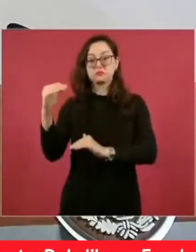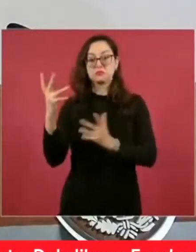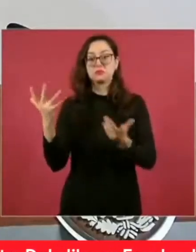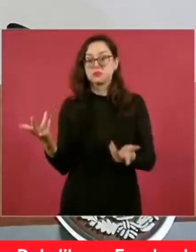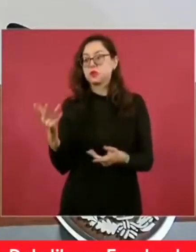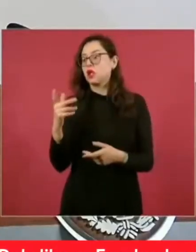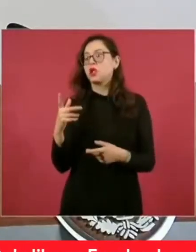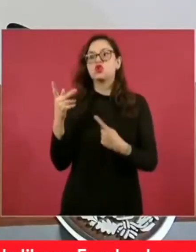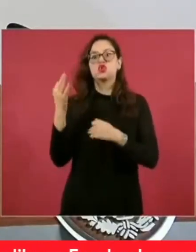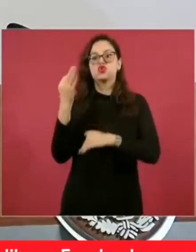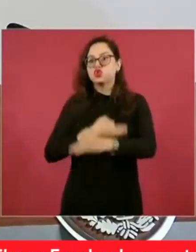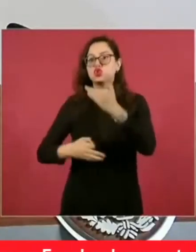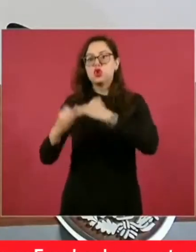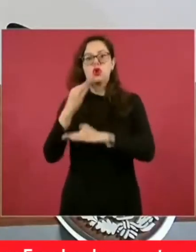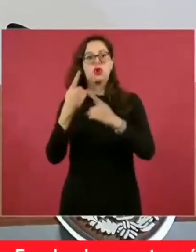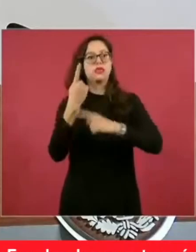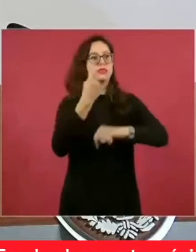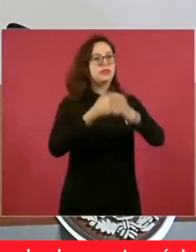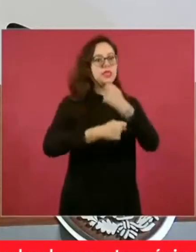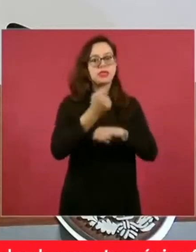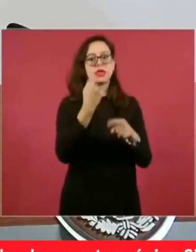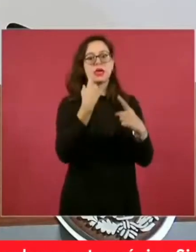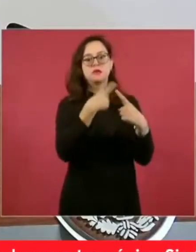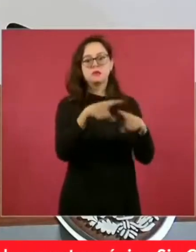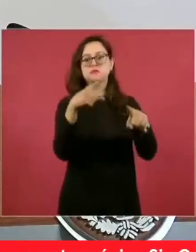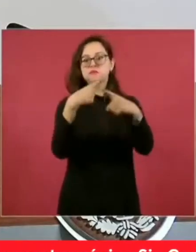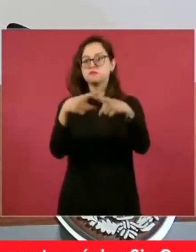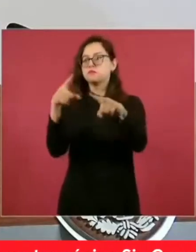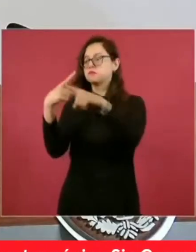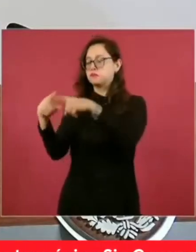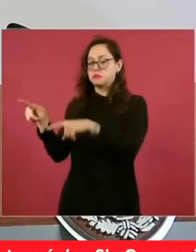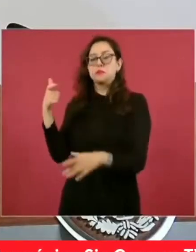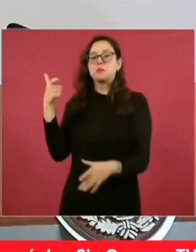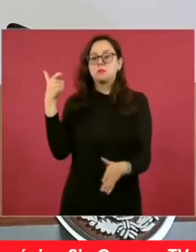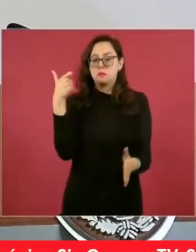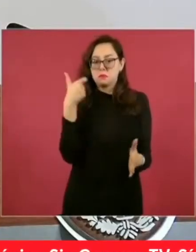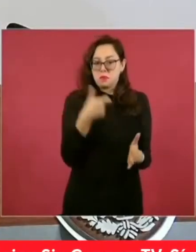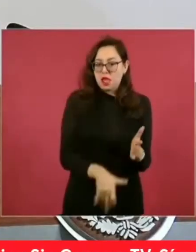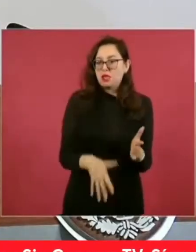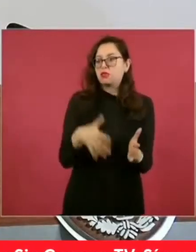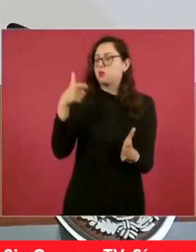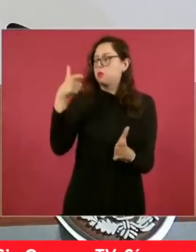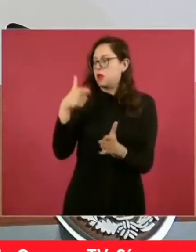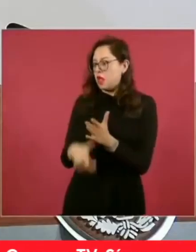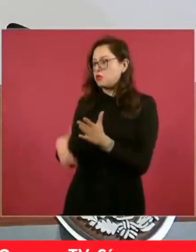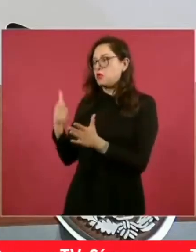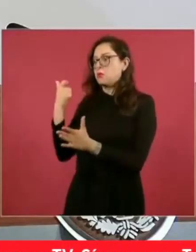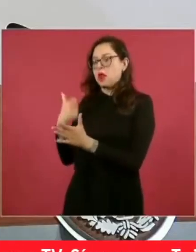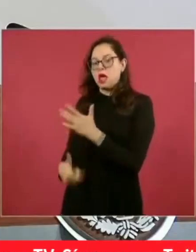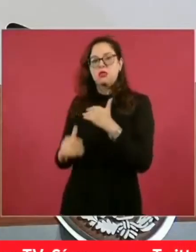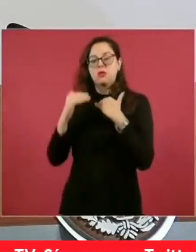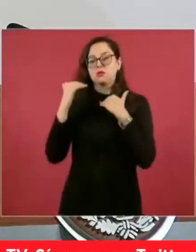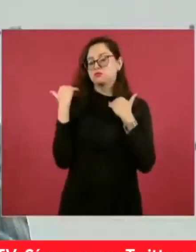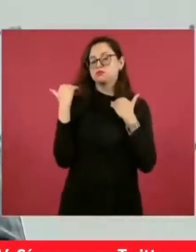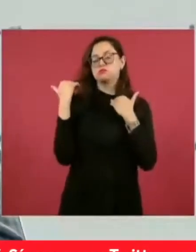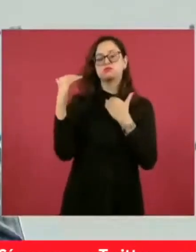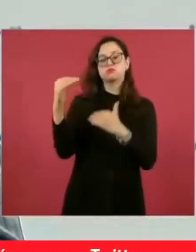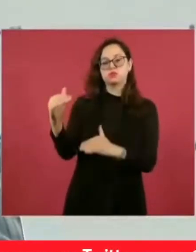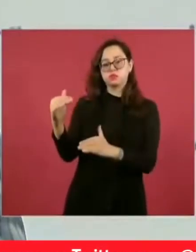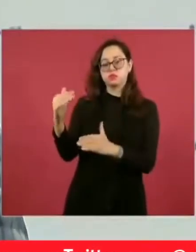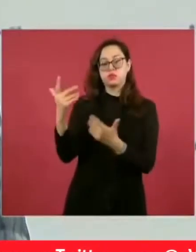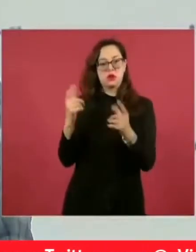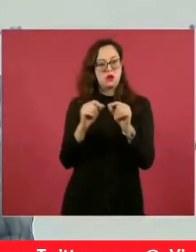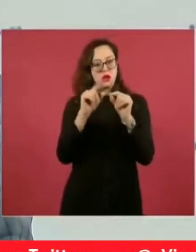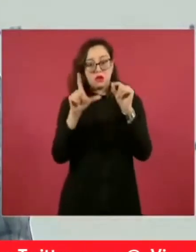muy importante de establecimientos que están dentro de esos rangos. Subrayo, y perdón la insistencia, en todos